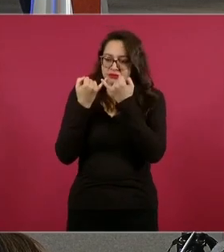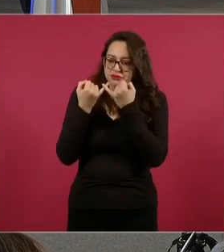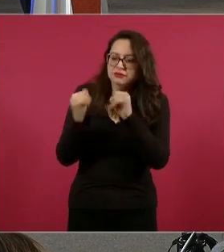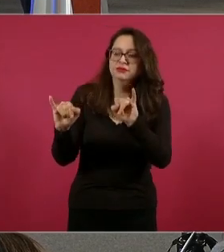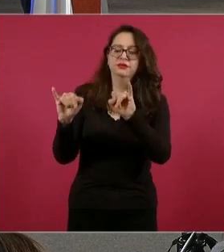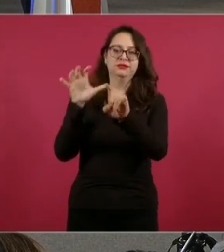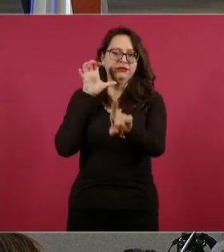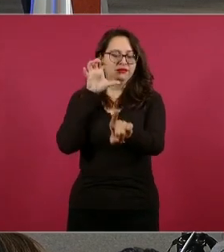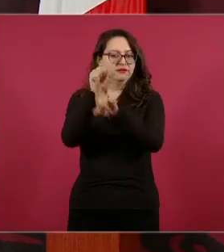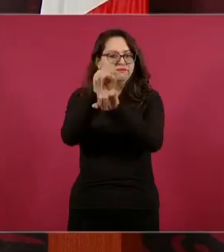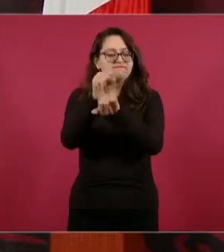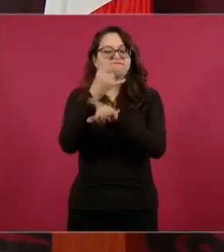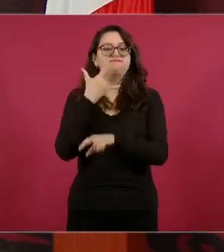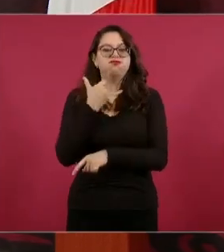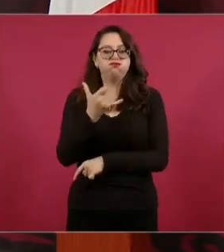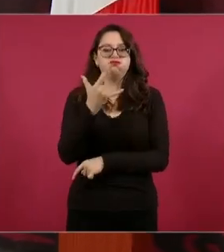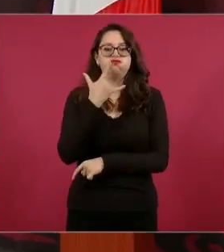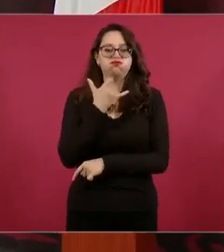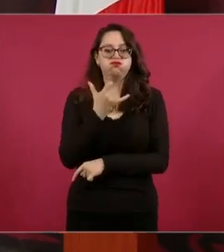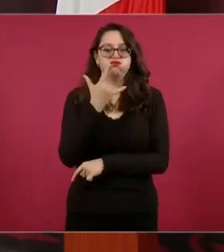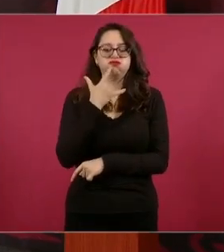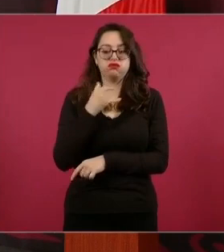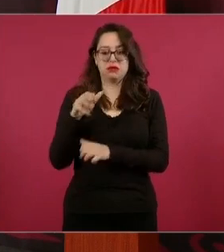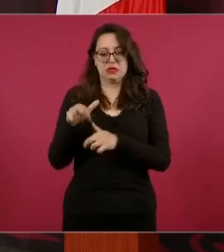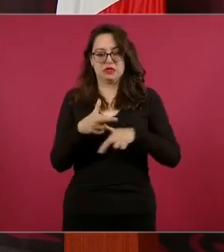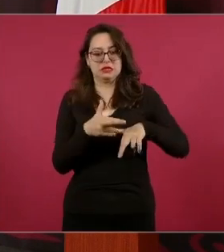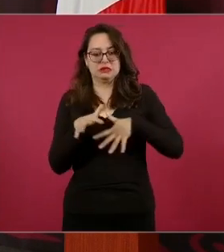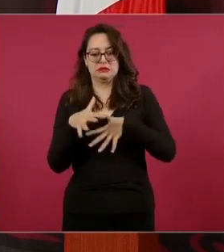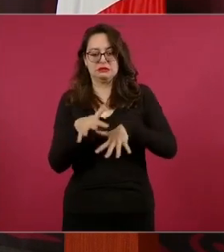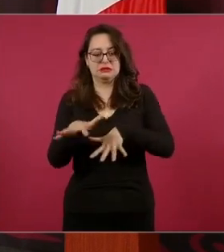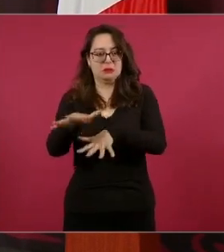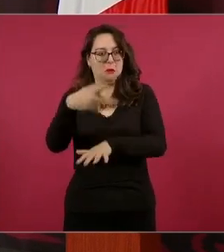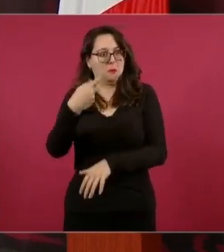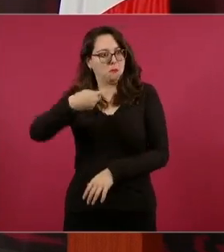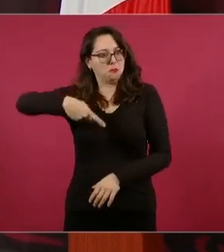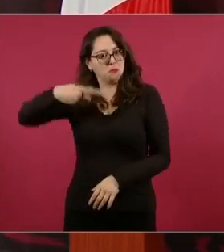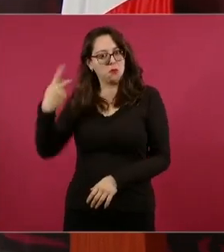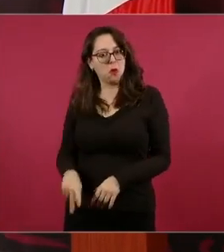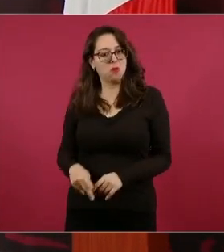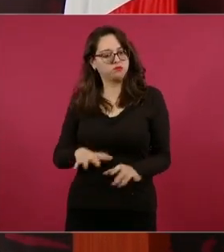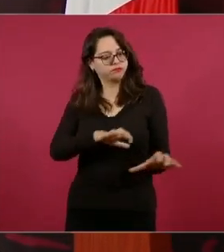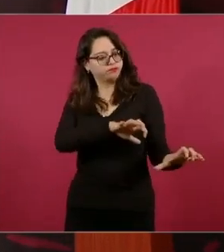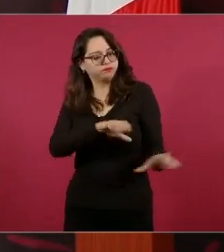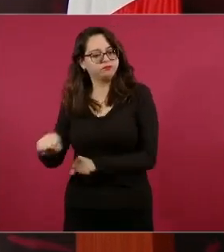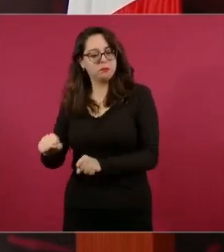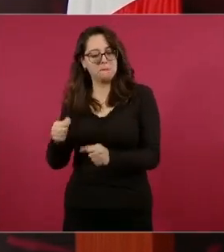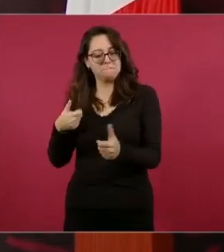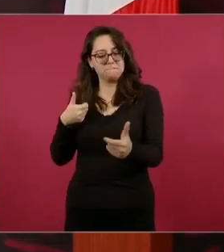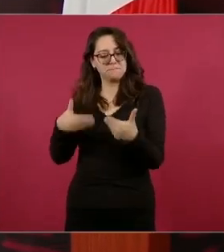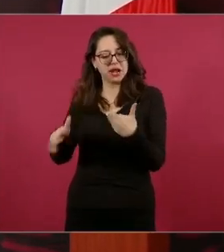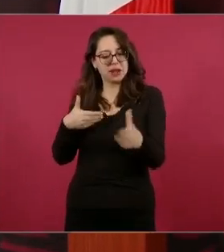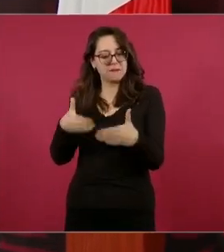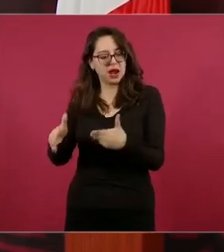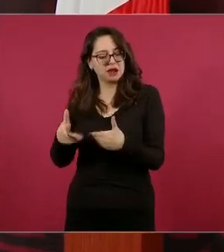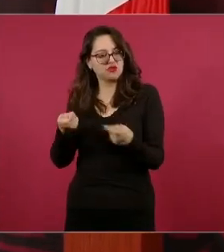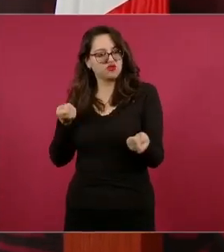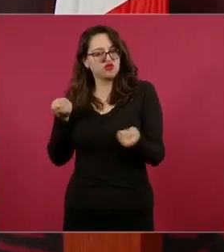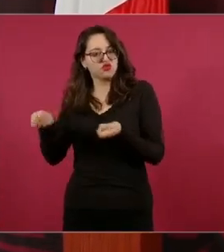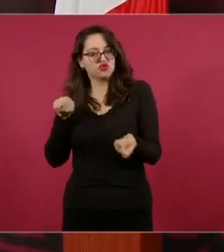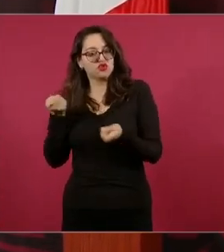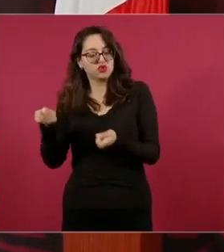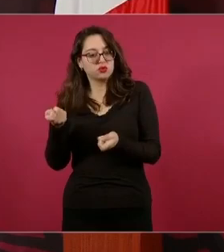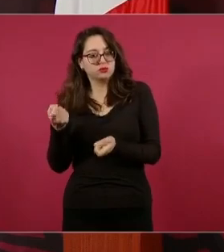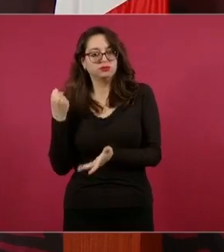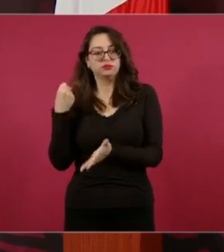Panamá, la recuperación del canal al territorio de Panamá, y